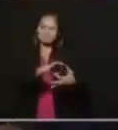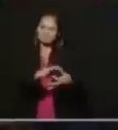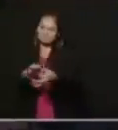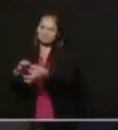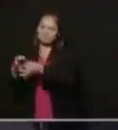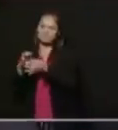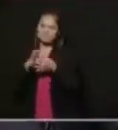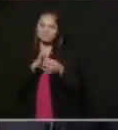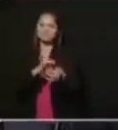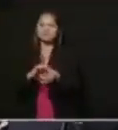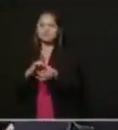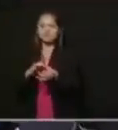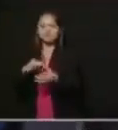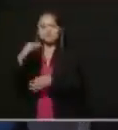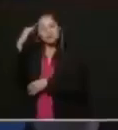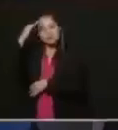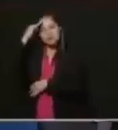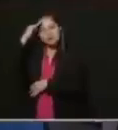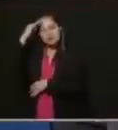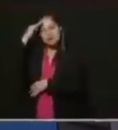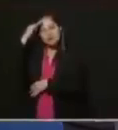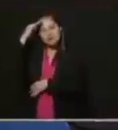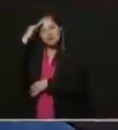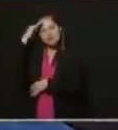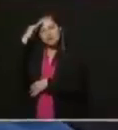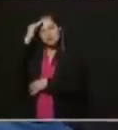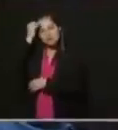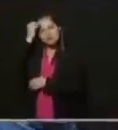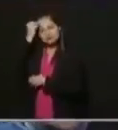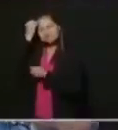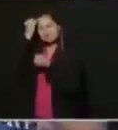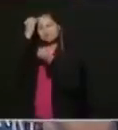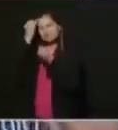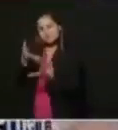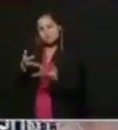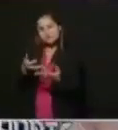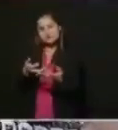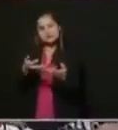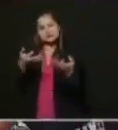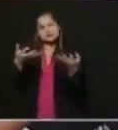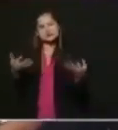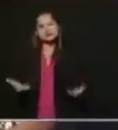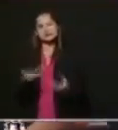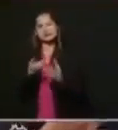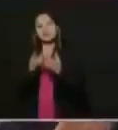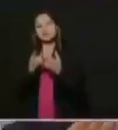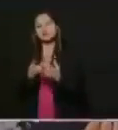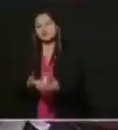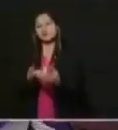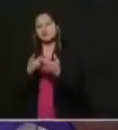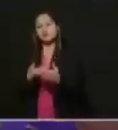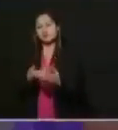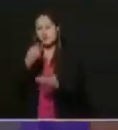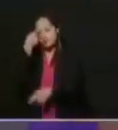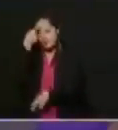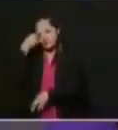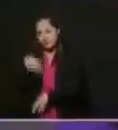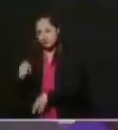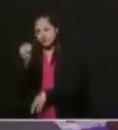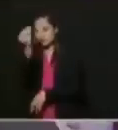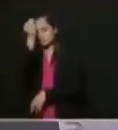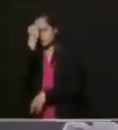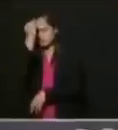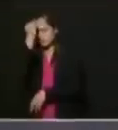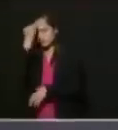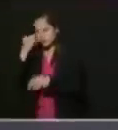Pongamos nuestra mente en terreno fértil para la sabiduría de los tiempos, porque